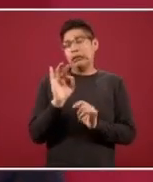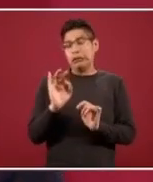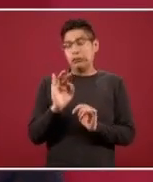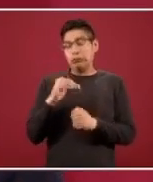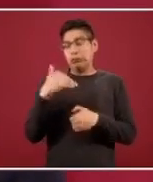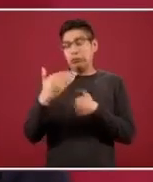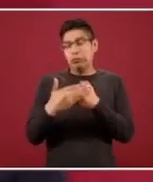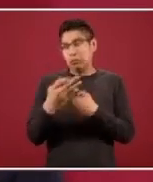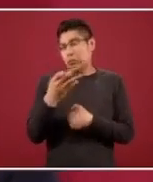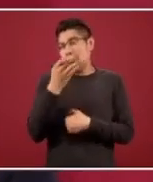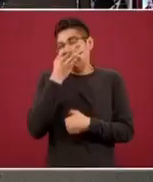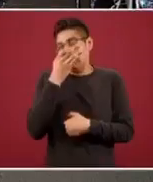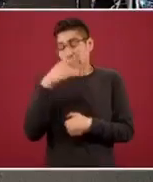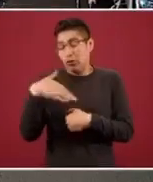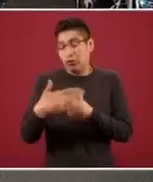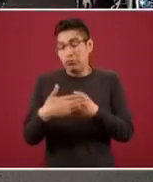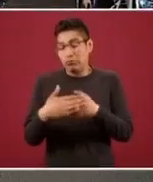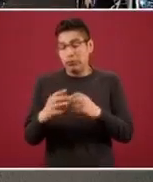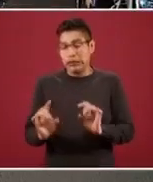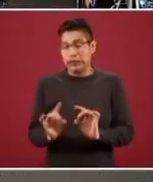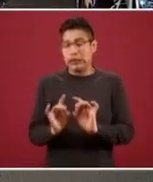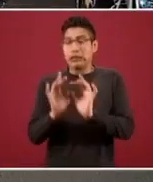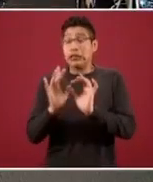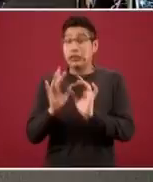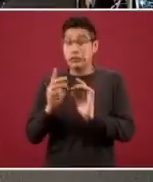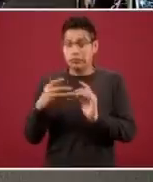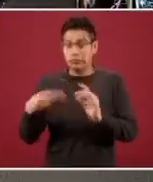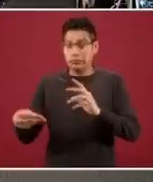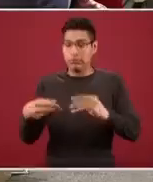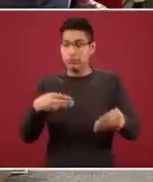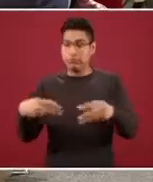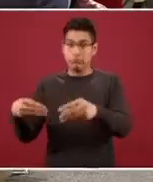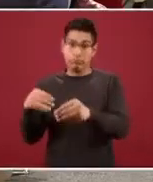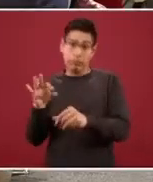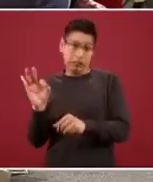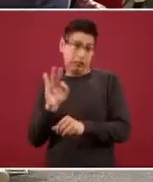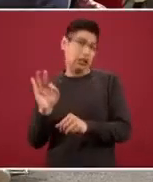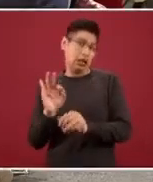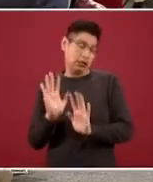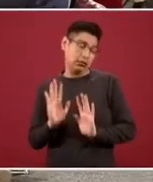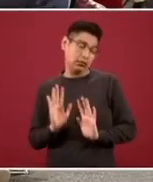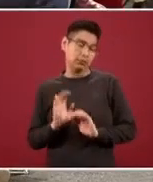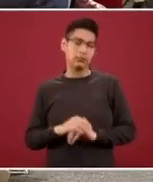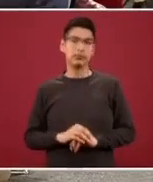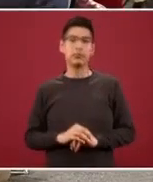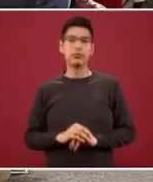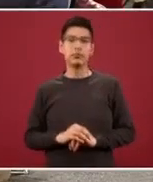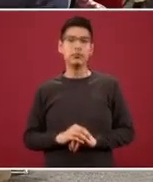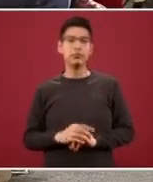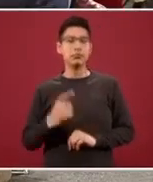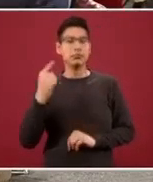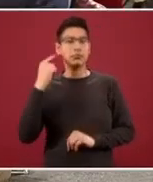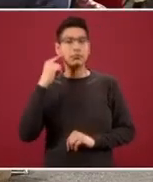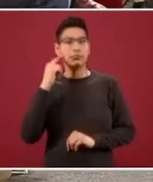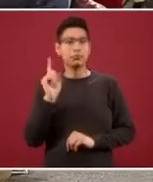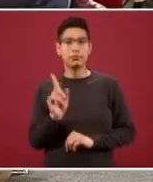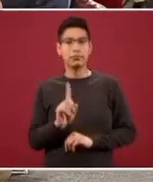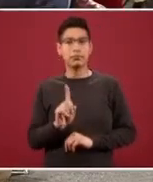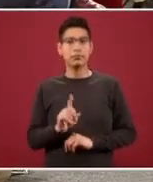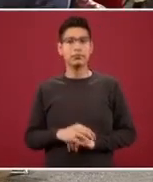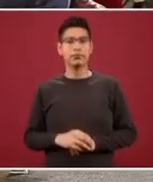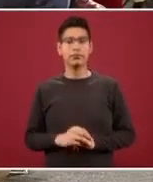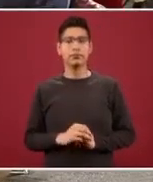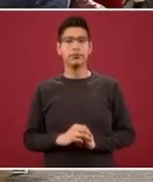casos comunitarios, puede ser. Pero él fue el 3 de marzo, el concierto fue el 3 de marzo, él murió 2